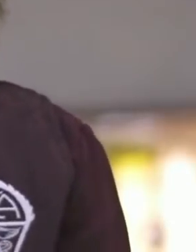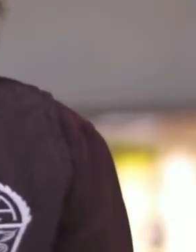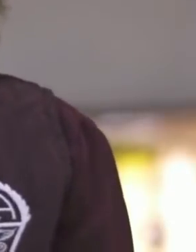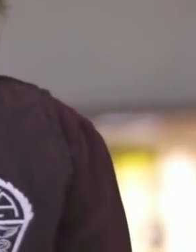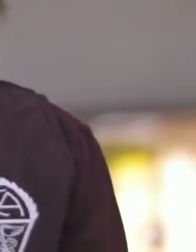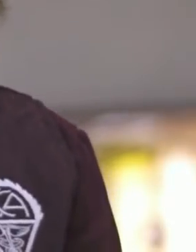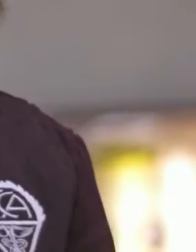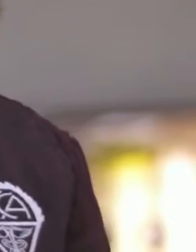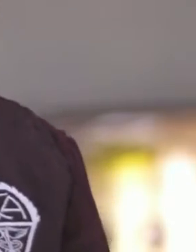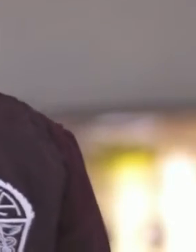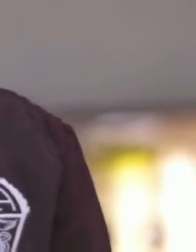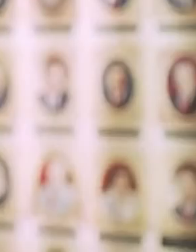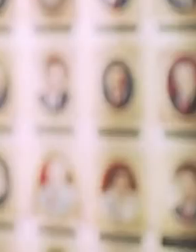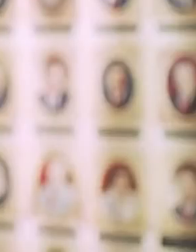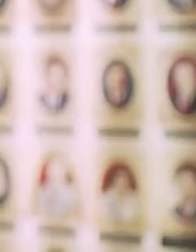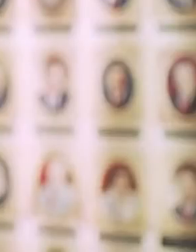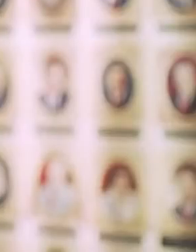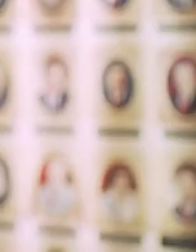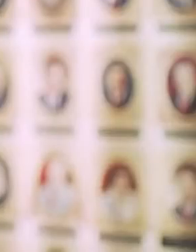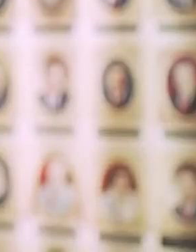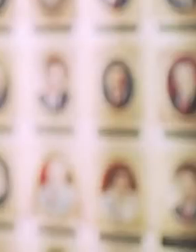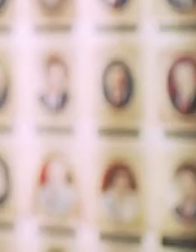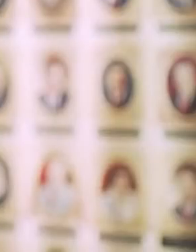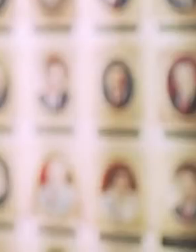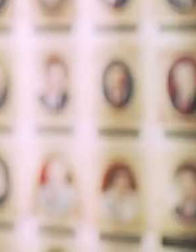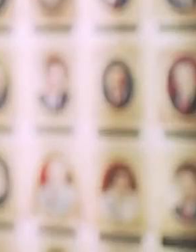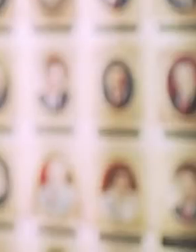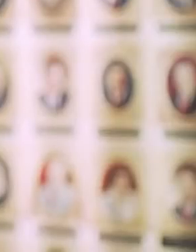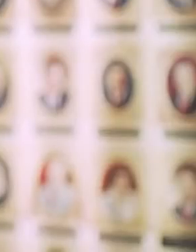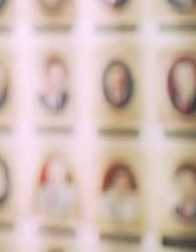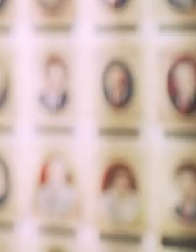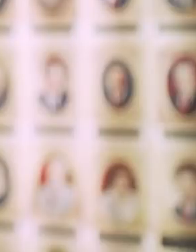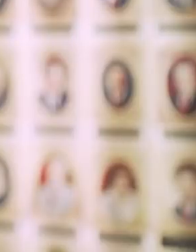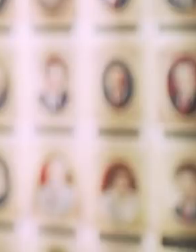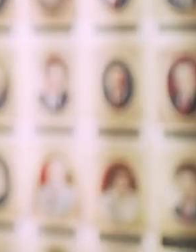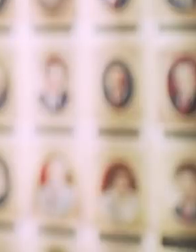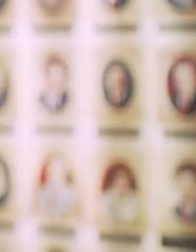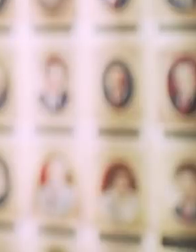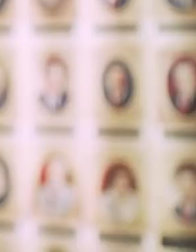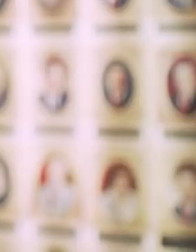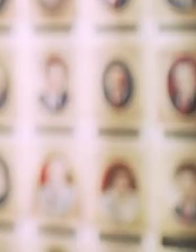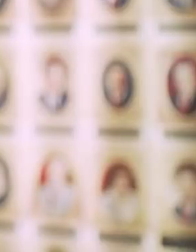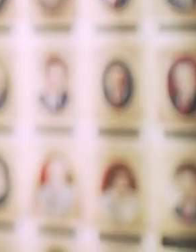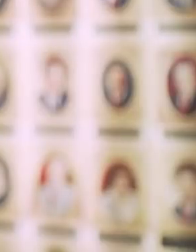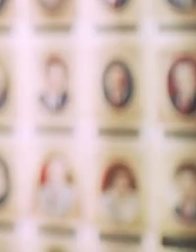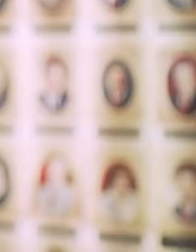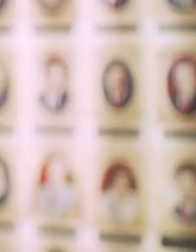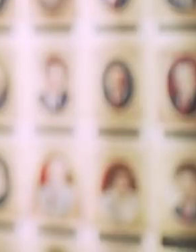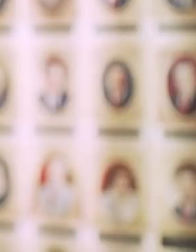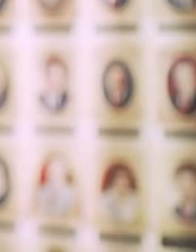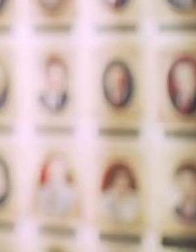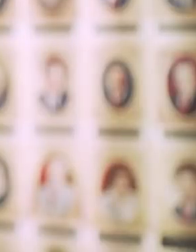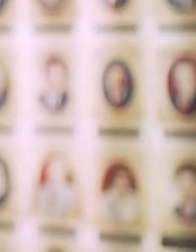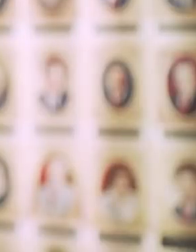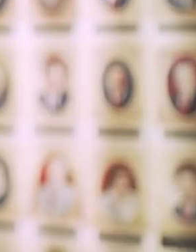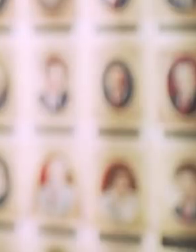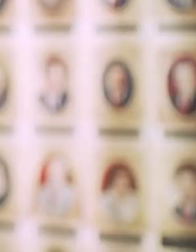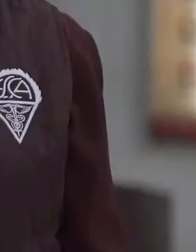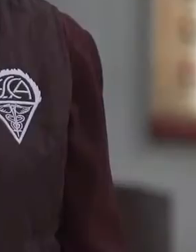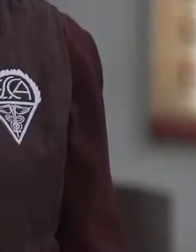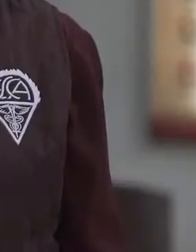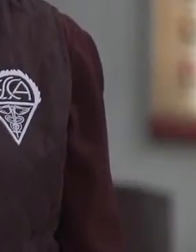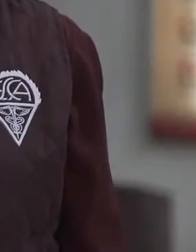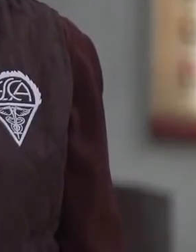los conocimientos que adquirieron. Muy, muy emocionante, muy satisfactorio ver cómo nuestro instituto ha ido